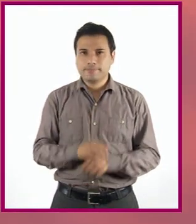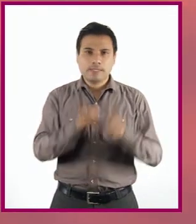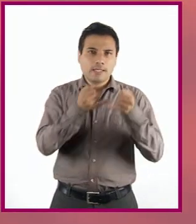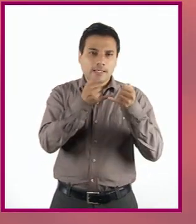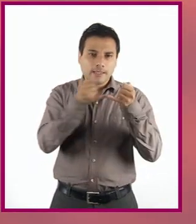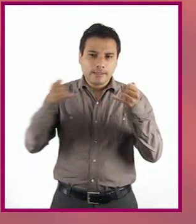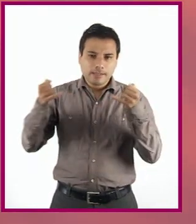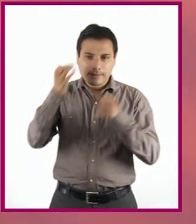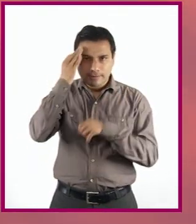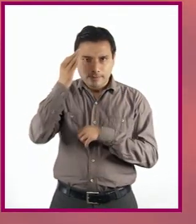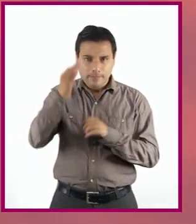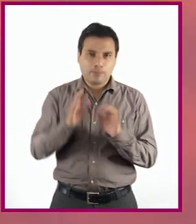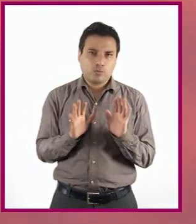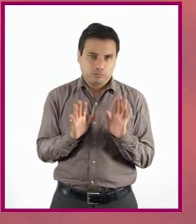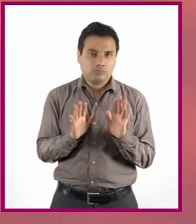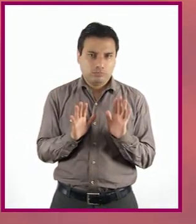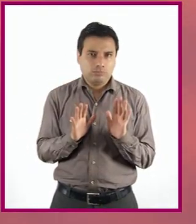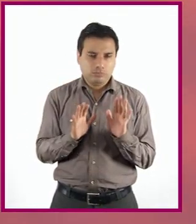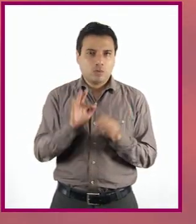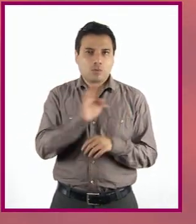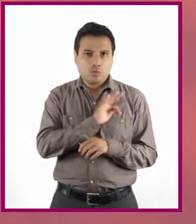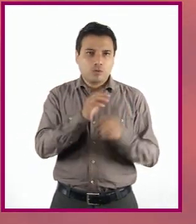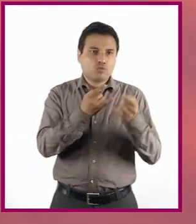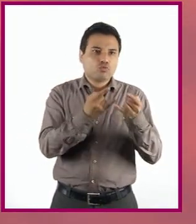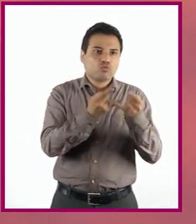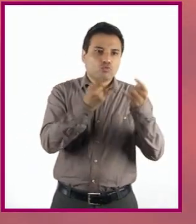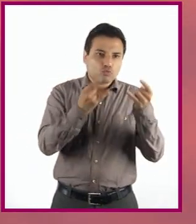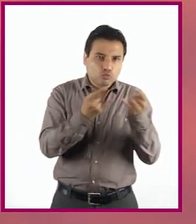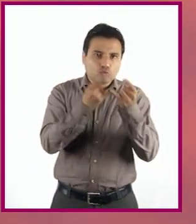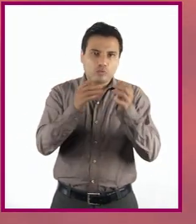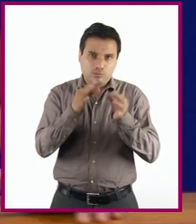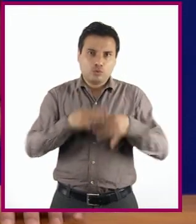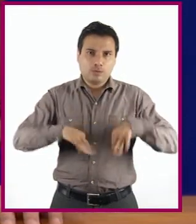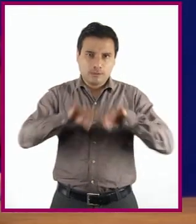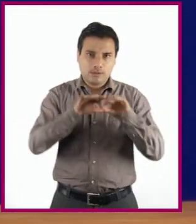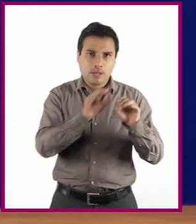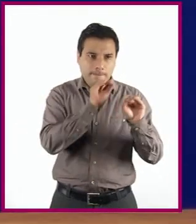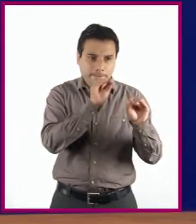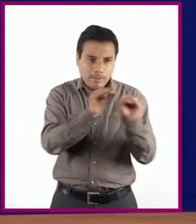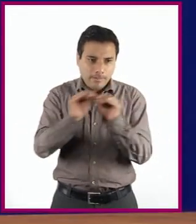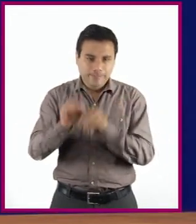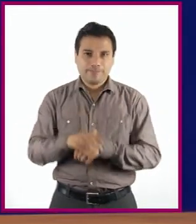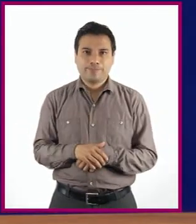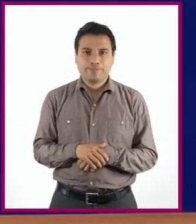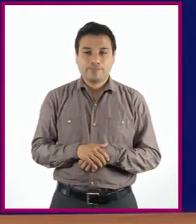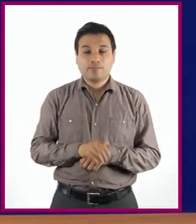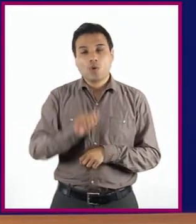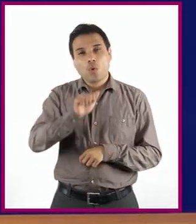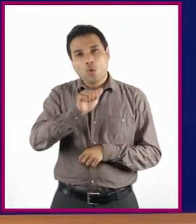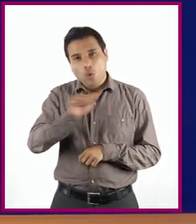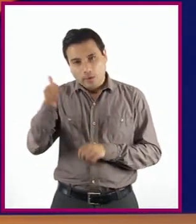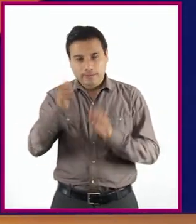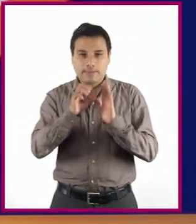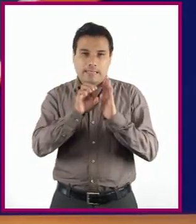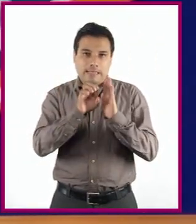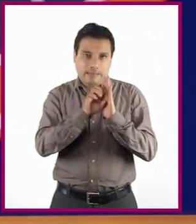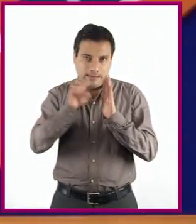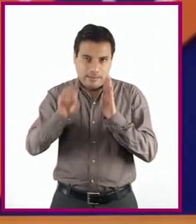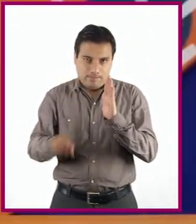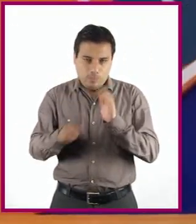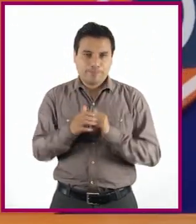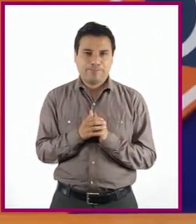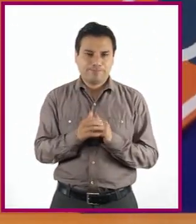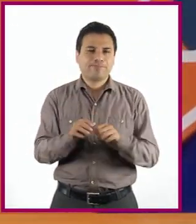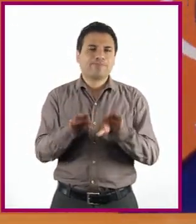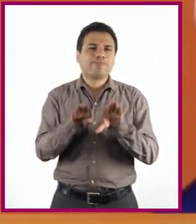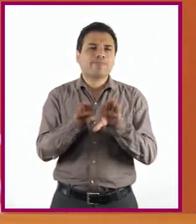tiempo, para delimitar los eventos más significativos. Otra manera de hacer referencia a la sucesión de